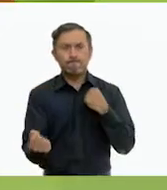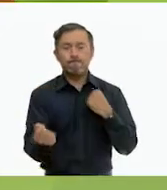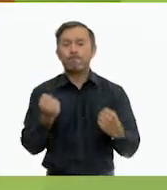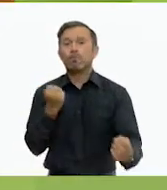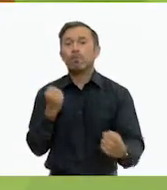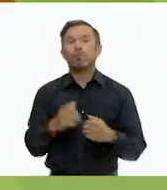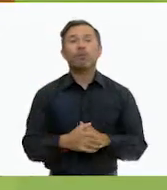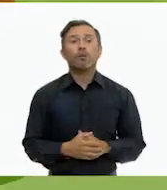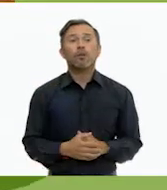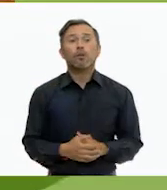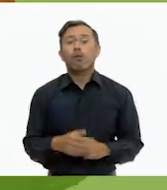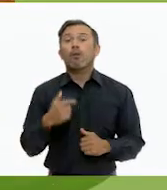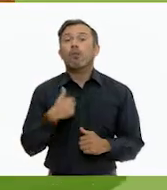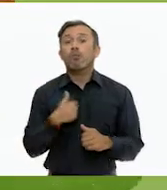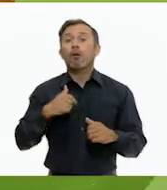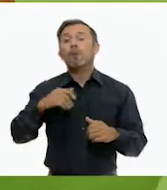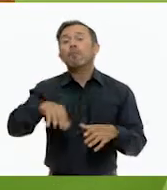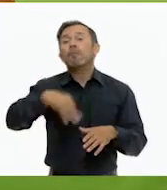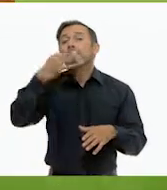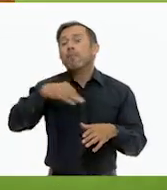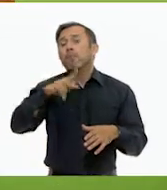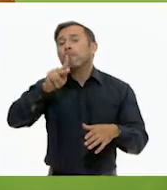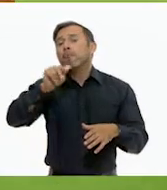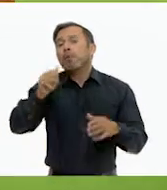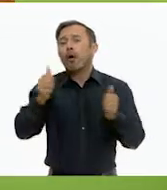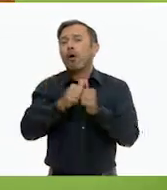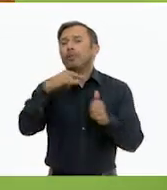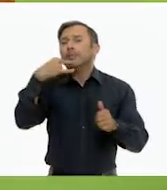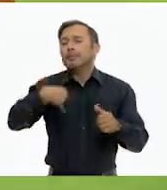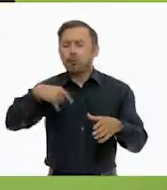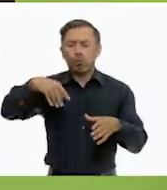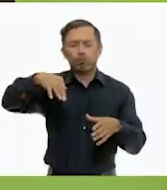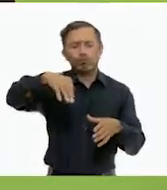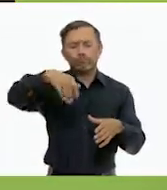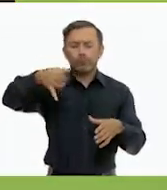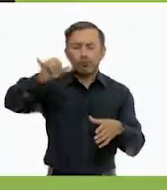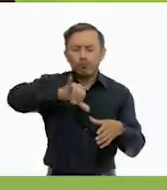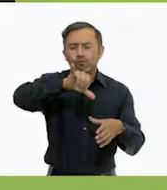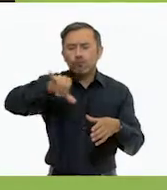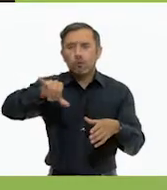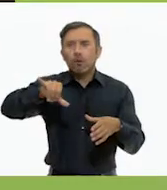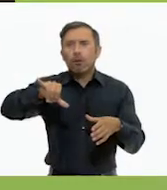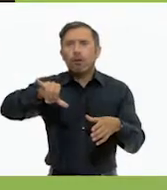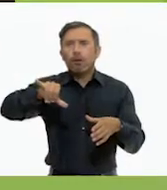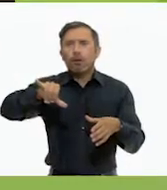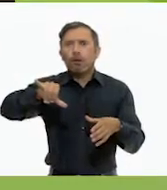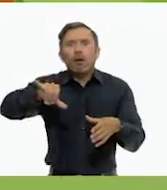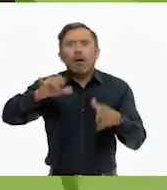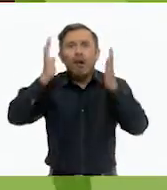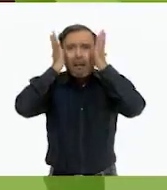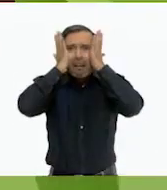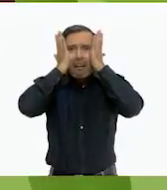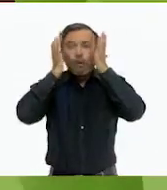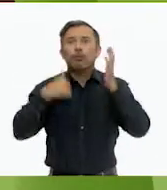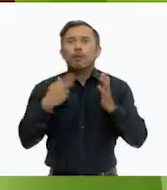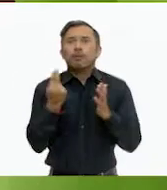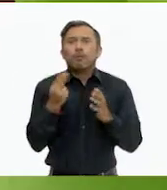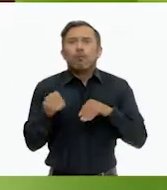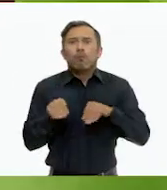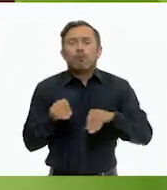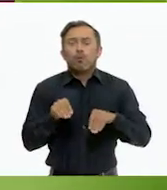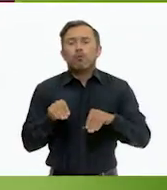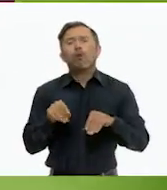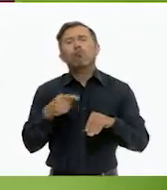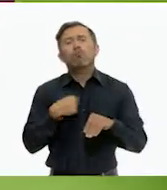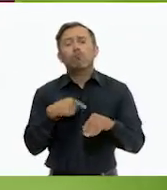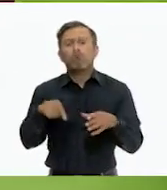Estaba preparando unas botanas con salsita en la cocina. Y necesito moverme. ¡Necesito moverme! Y no sabíamos quién se